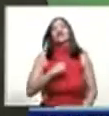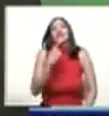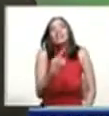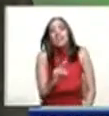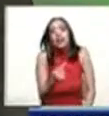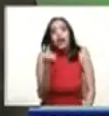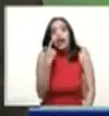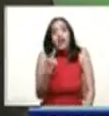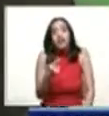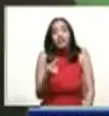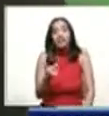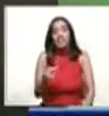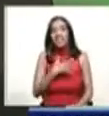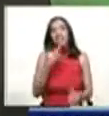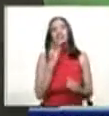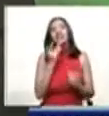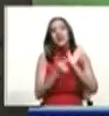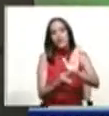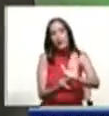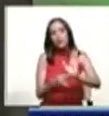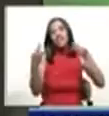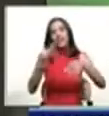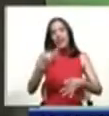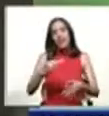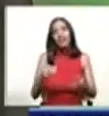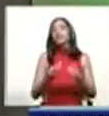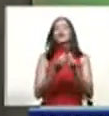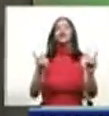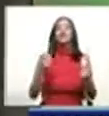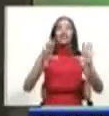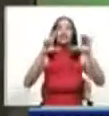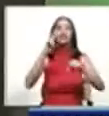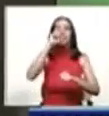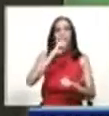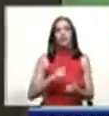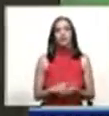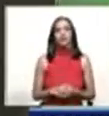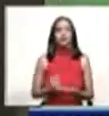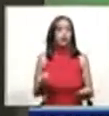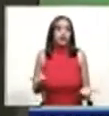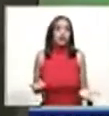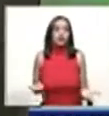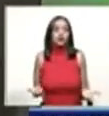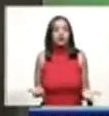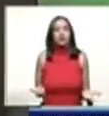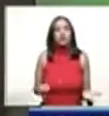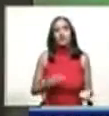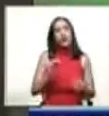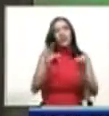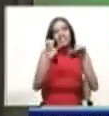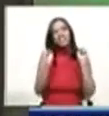que han querido ser el espejo de la verdadera democracia, que tienen más de 12 años que no hacen elecciones. Entonces yo no logro entender cómo ellos